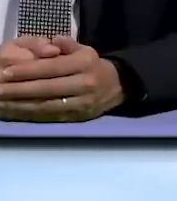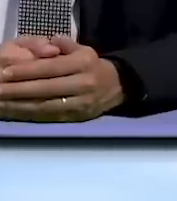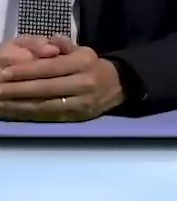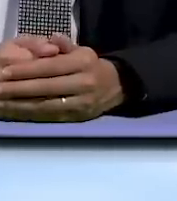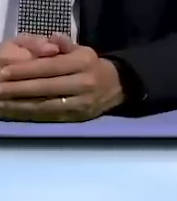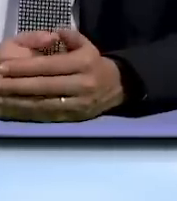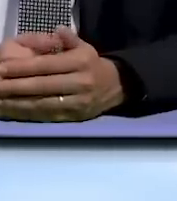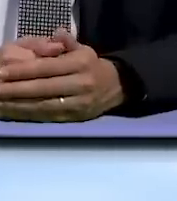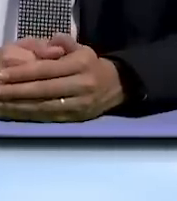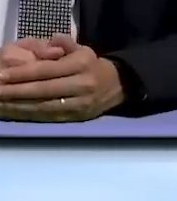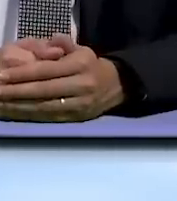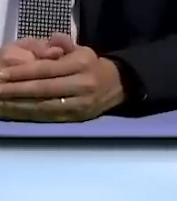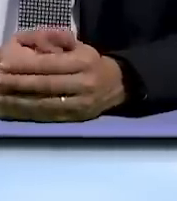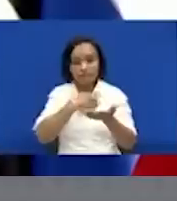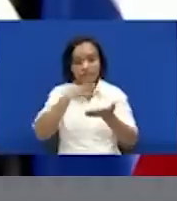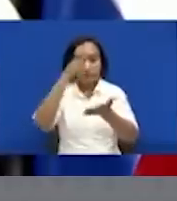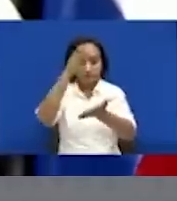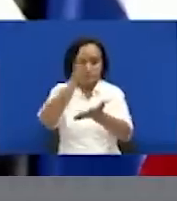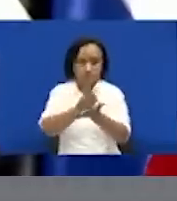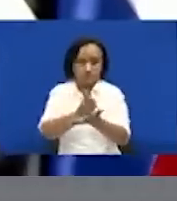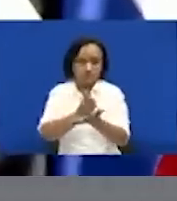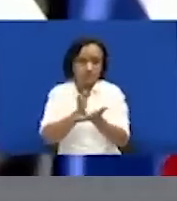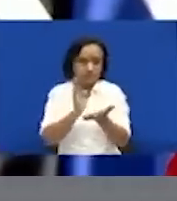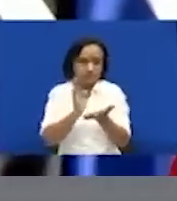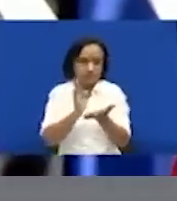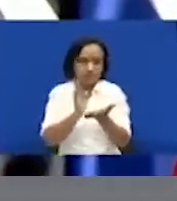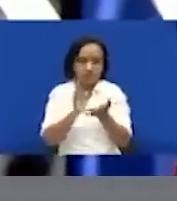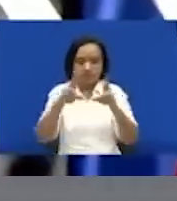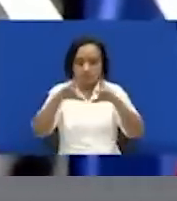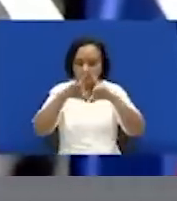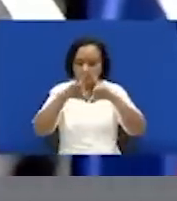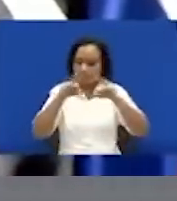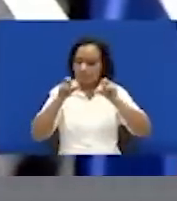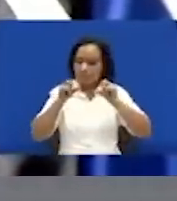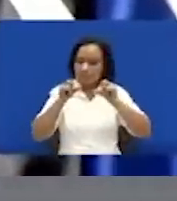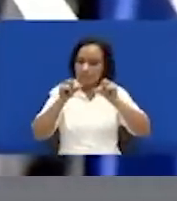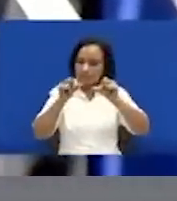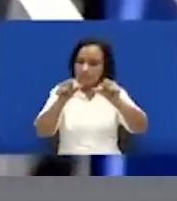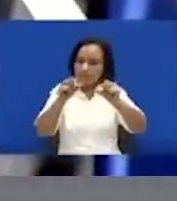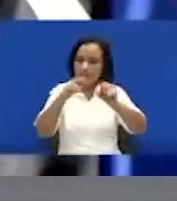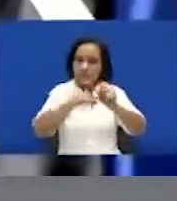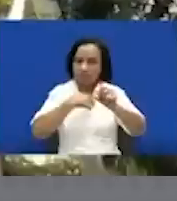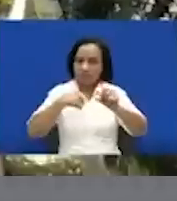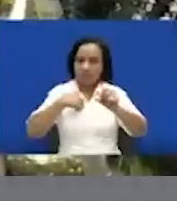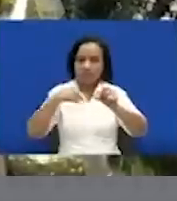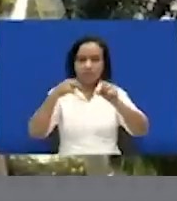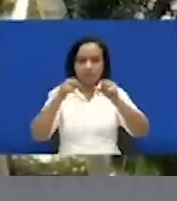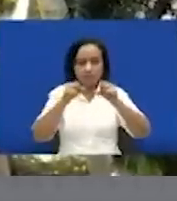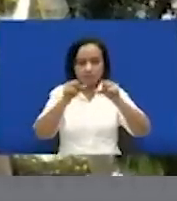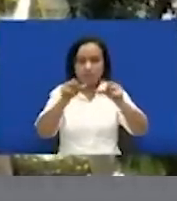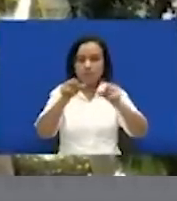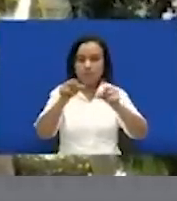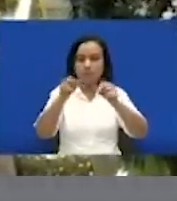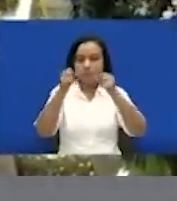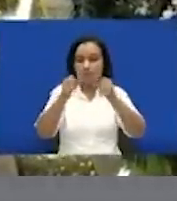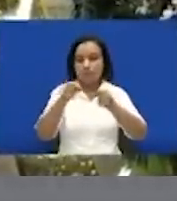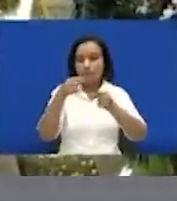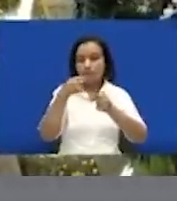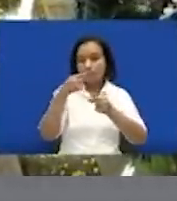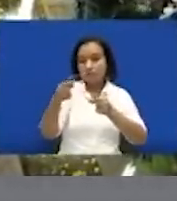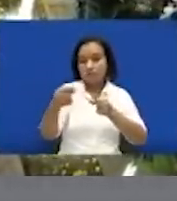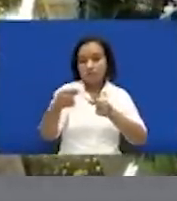más destacado e importante? Nosotros vamos a escribirle, lógicamente, a nuestro hermano Ralph Monsalve, porque